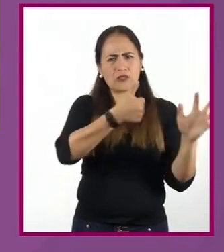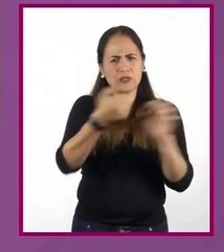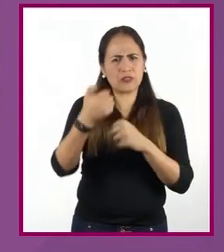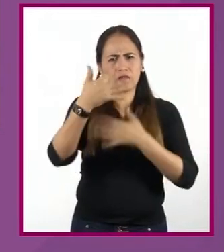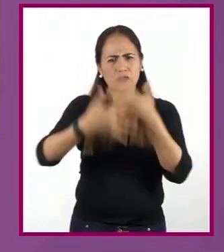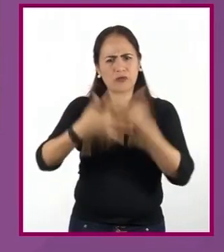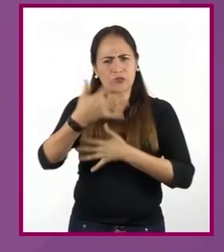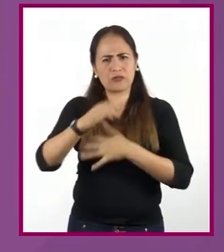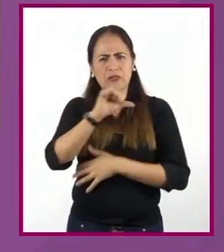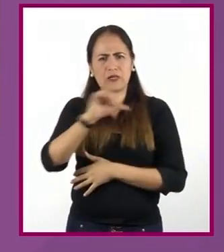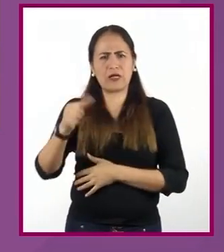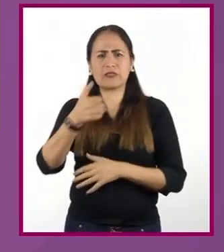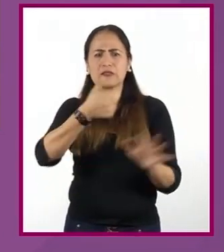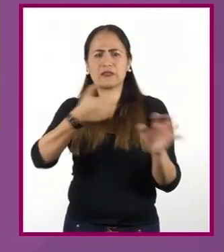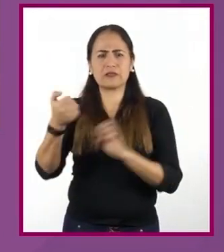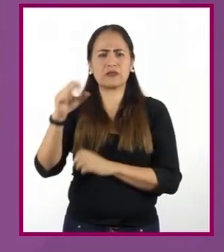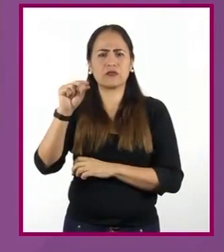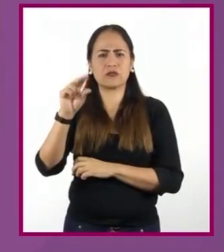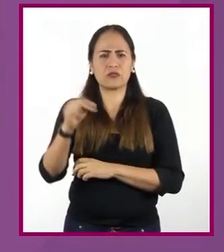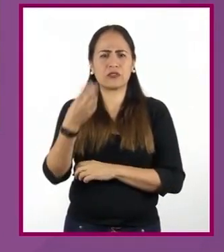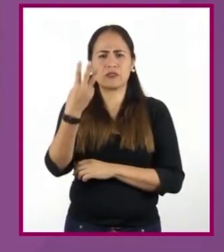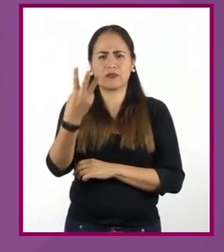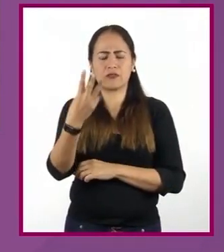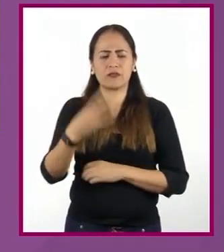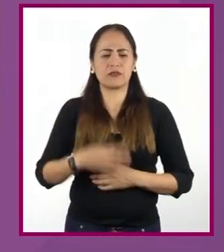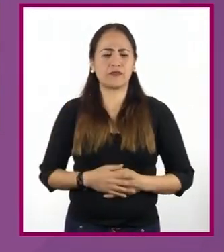y 683.